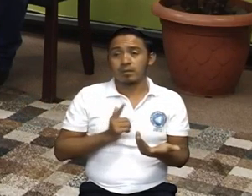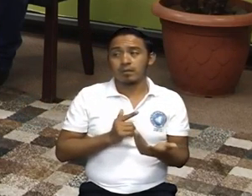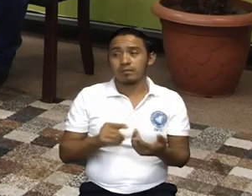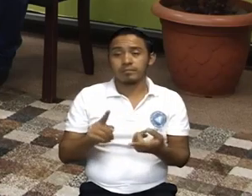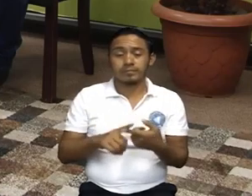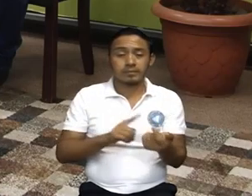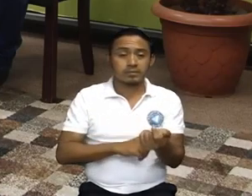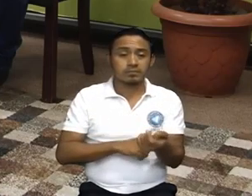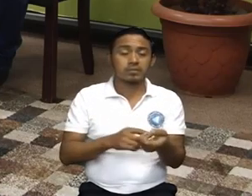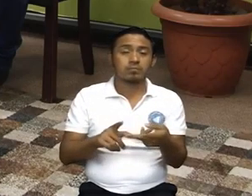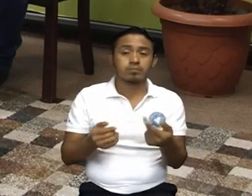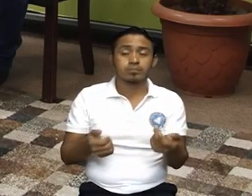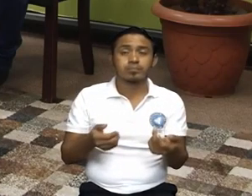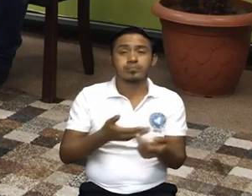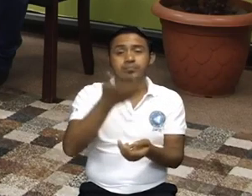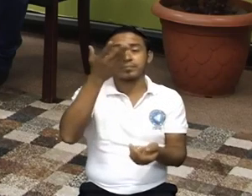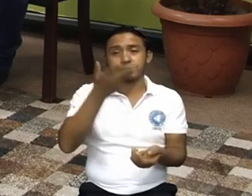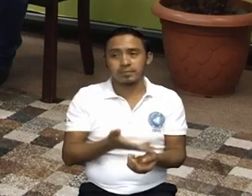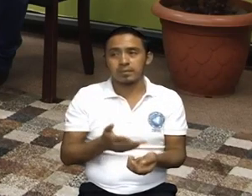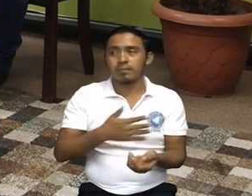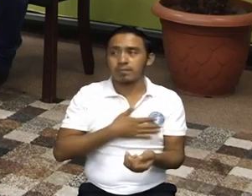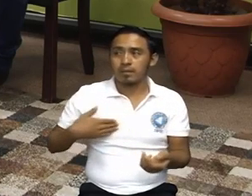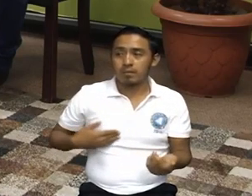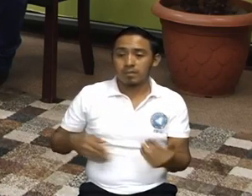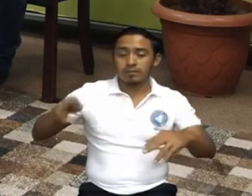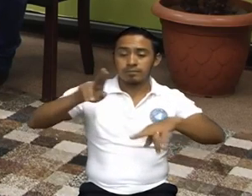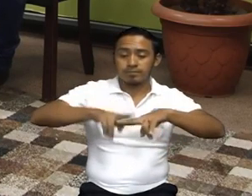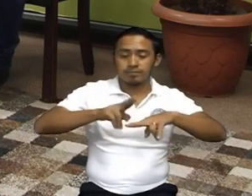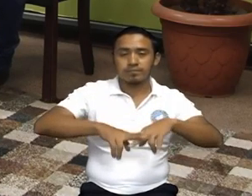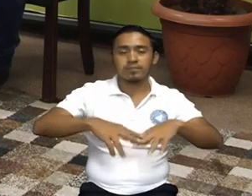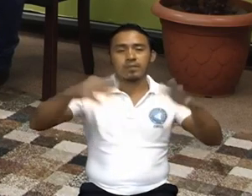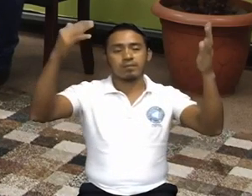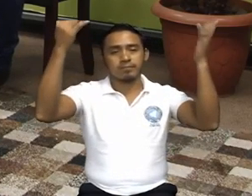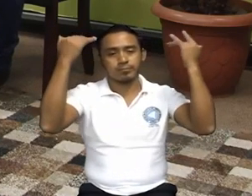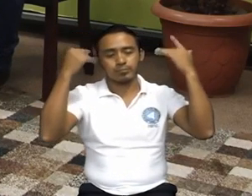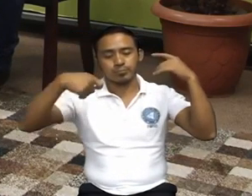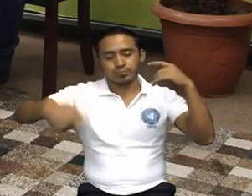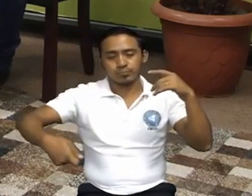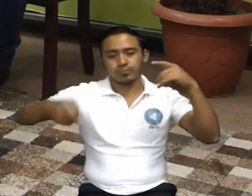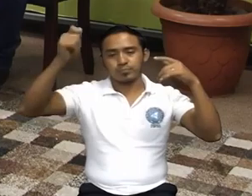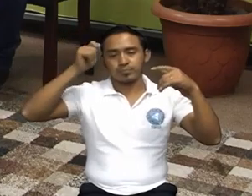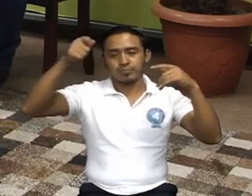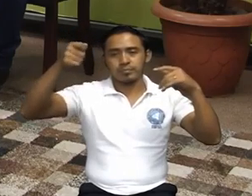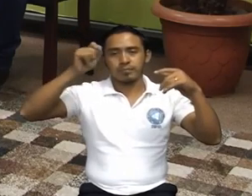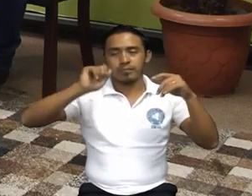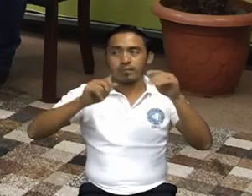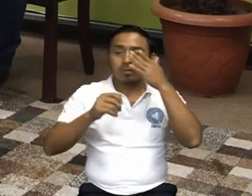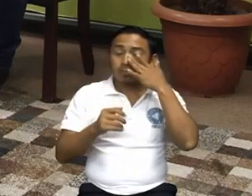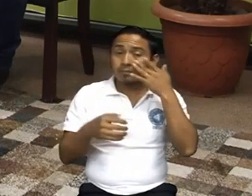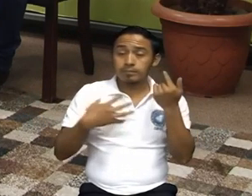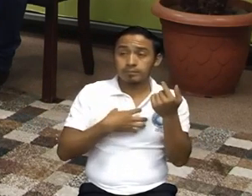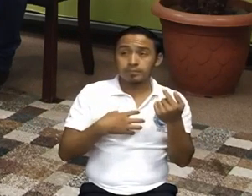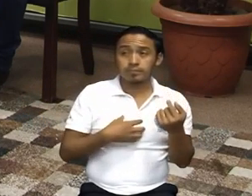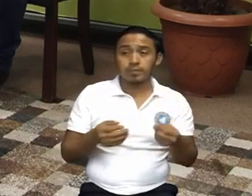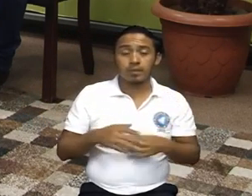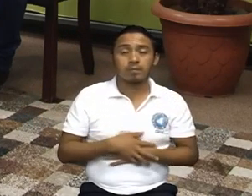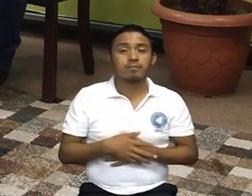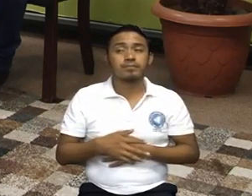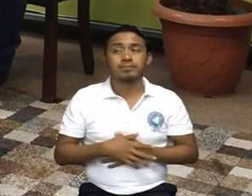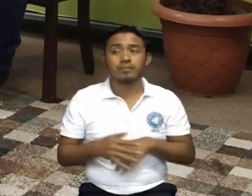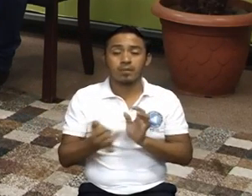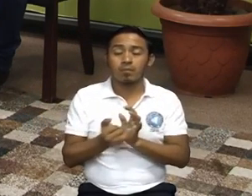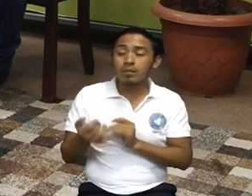es diabético, se le baja el azúcar, hay que ponerle un butaquito, mejor que se siente en el butaquito, una sillita, y que se bañe sentadito, ¿verdad? Y estar pendiente a la